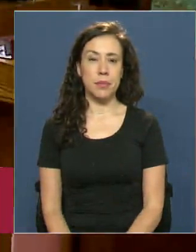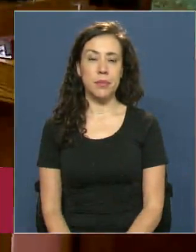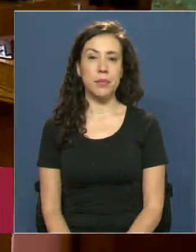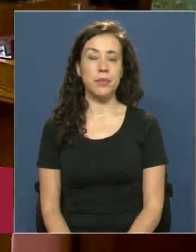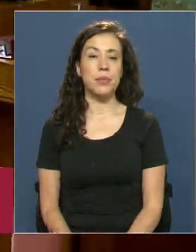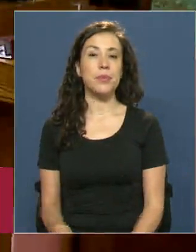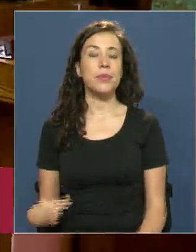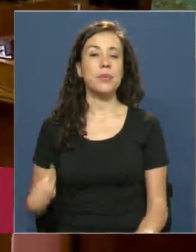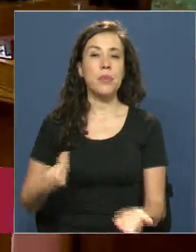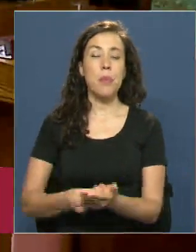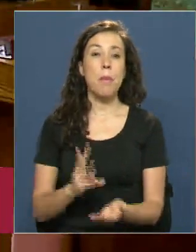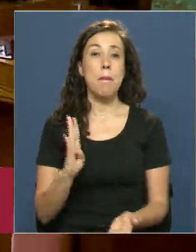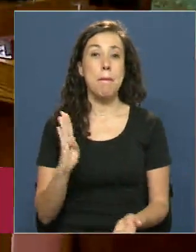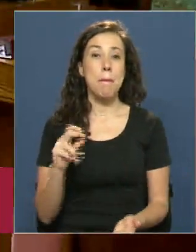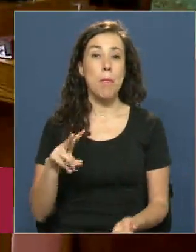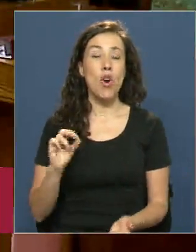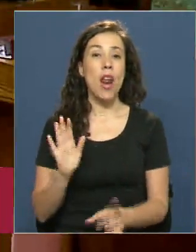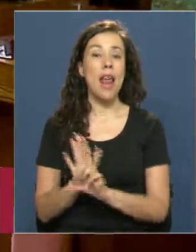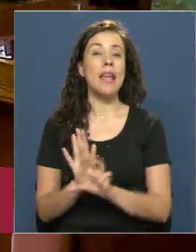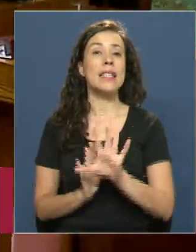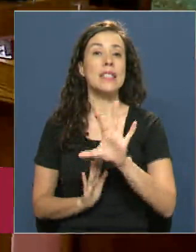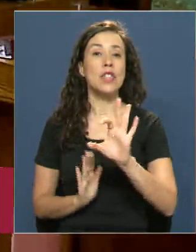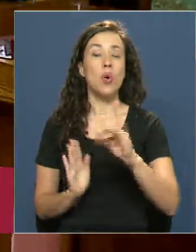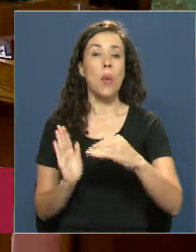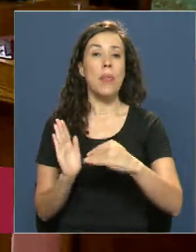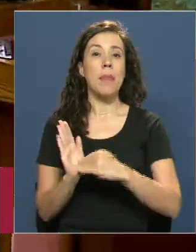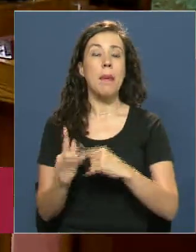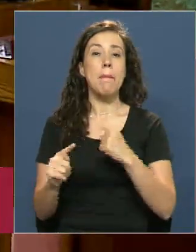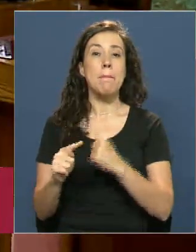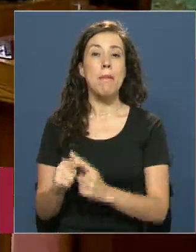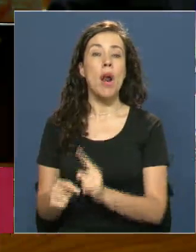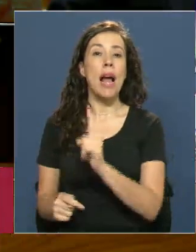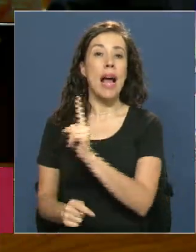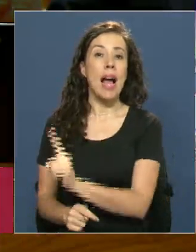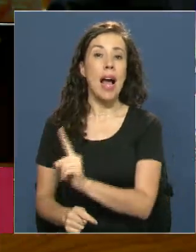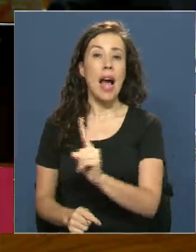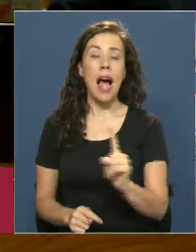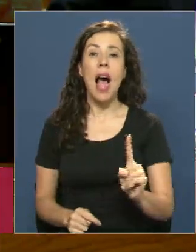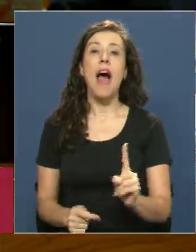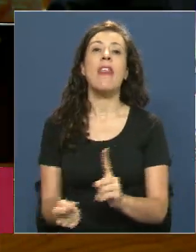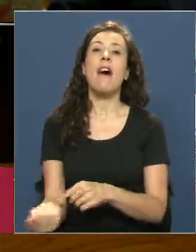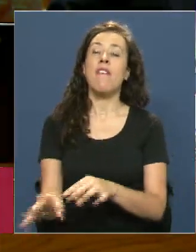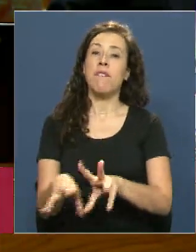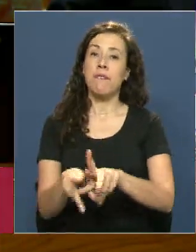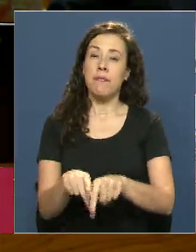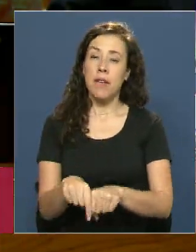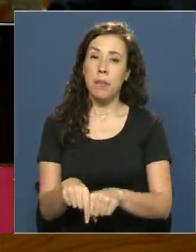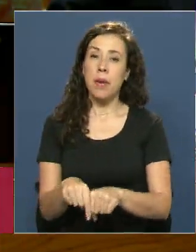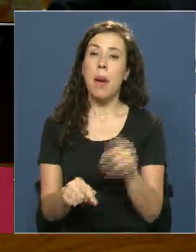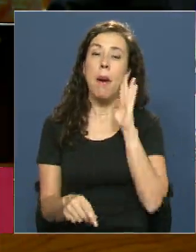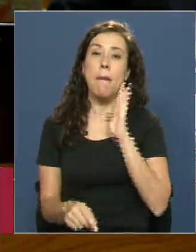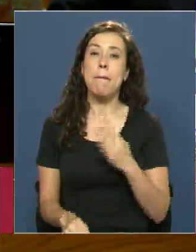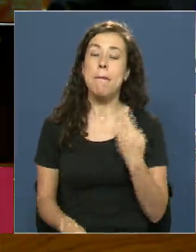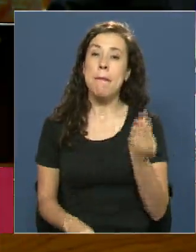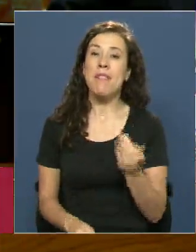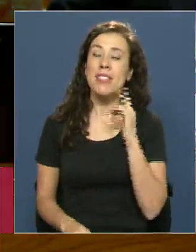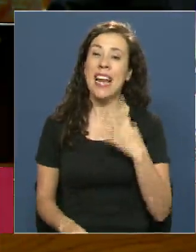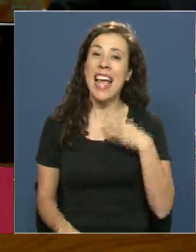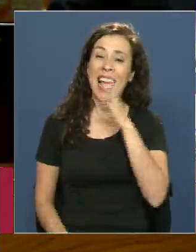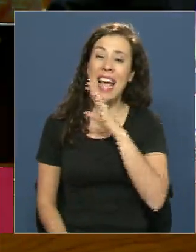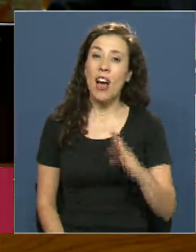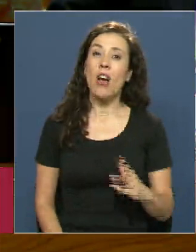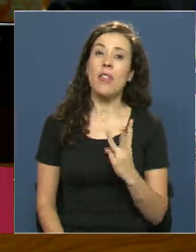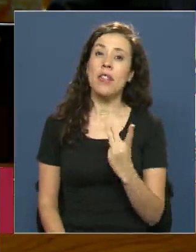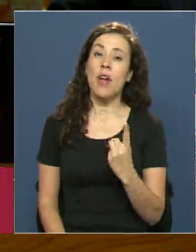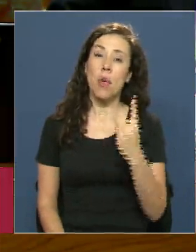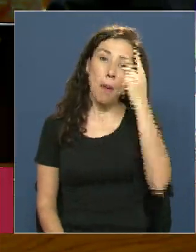bono que otorga esta ley será de 50.000 por cada causante de subsidio familiar que el beneficiario tenga el 31 de marzo